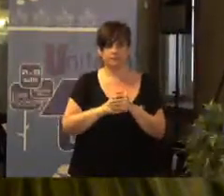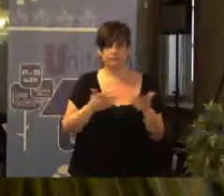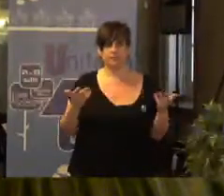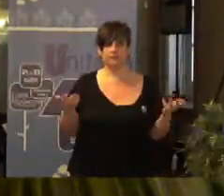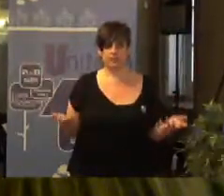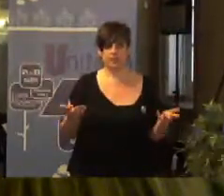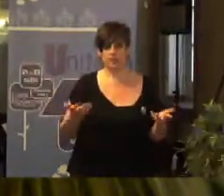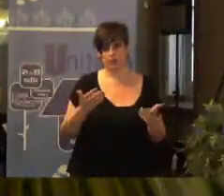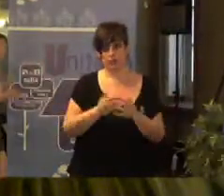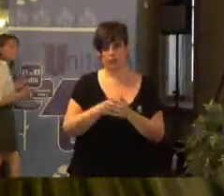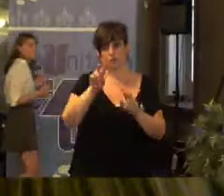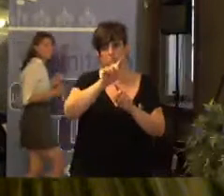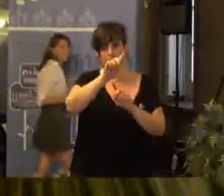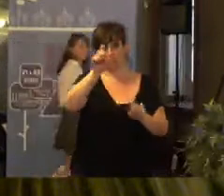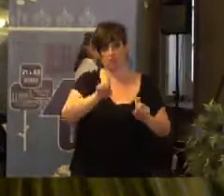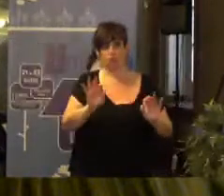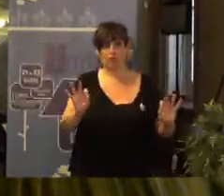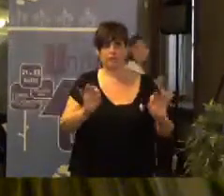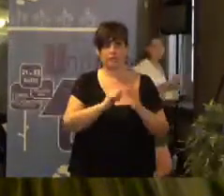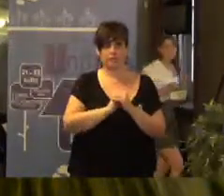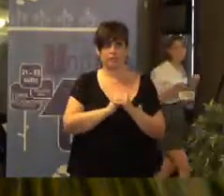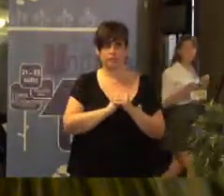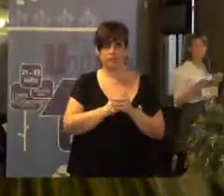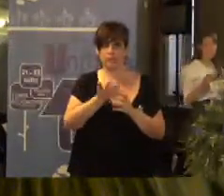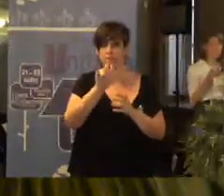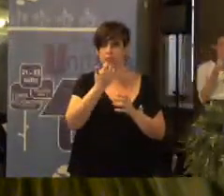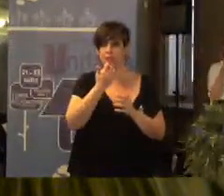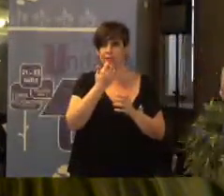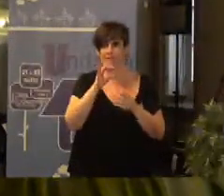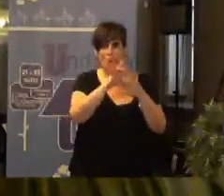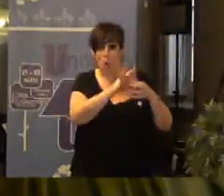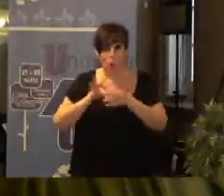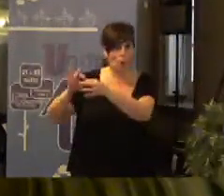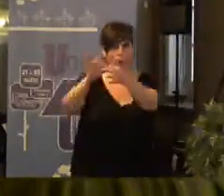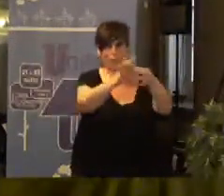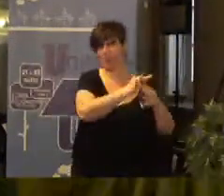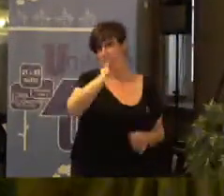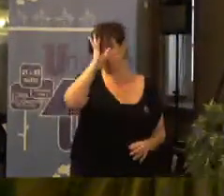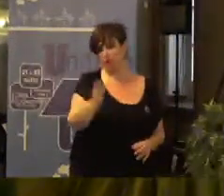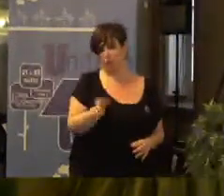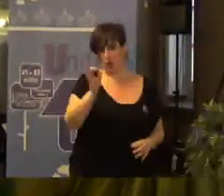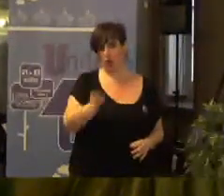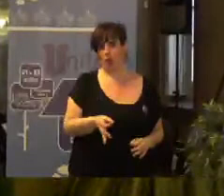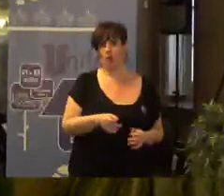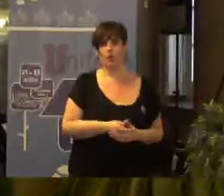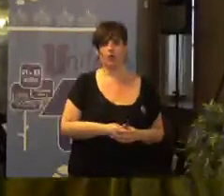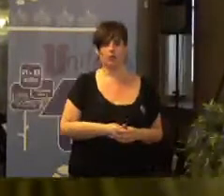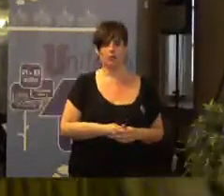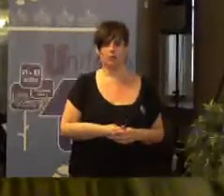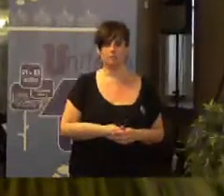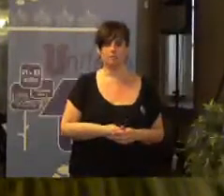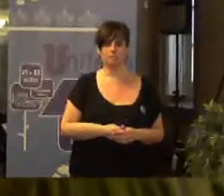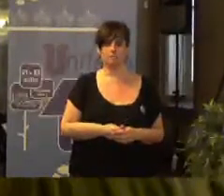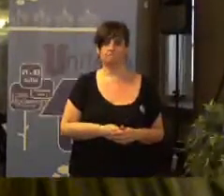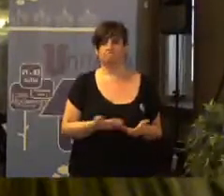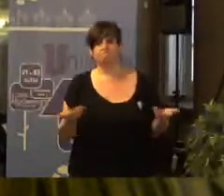para resolver por vos neste caso, é a unidade ten todo sentido, non? Por lo tanto, ten sentido seguir cultivando a igualdade